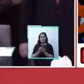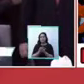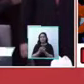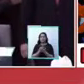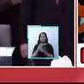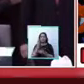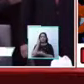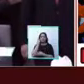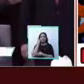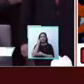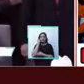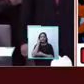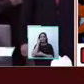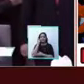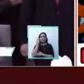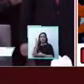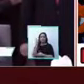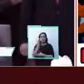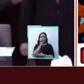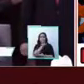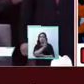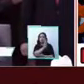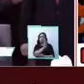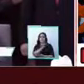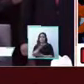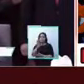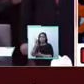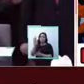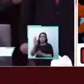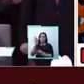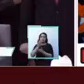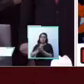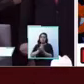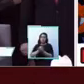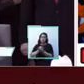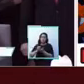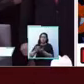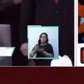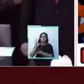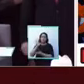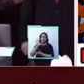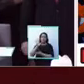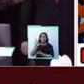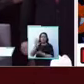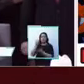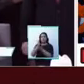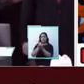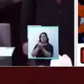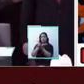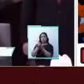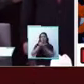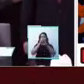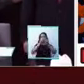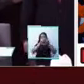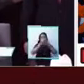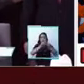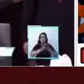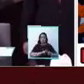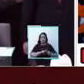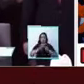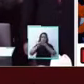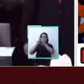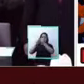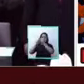el sociólogo Armando Orellana para... Bueno, estaba haciendo una explicación de lo que va a pasar en estos 365 días. Ajá. Quería que